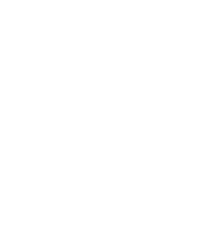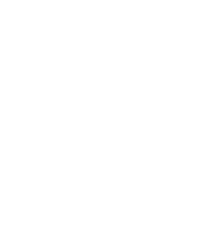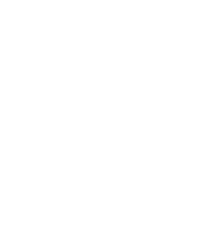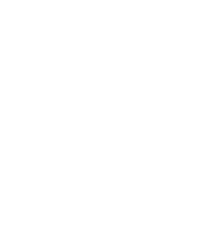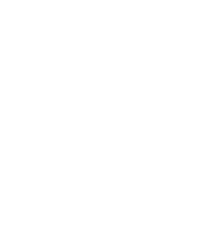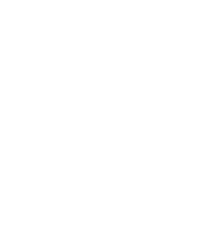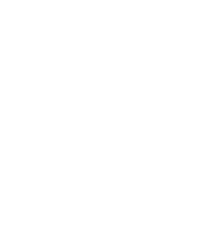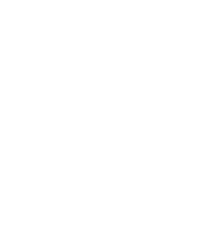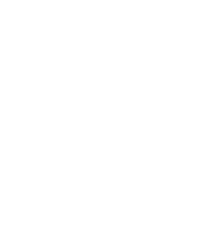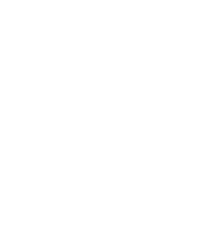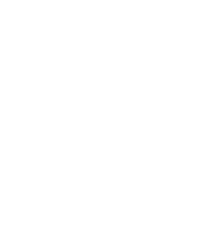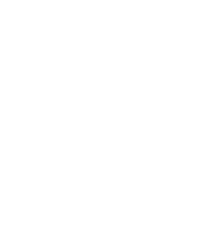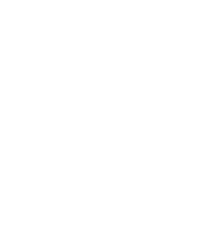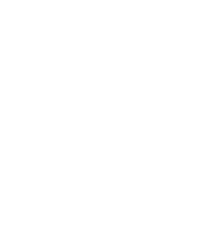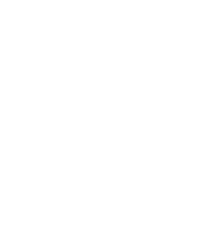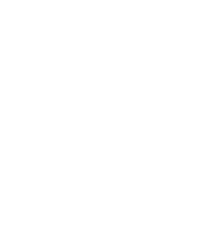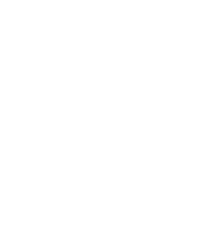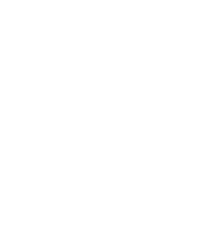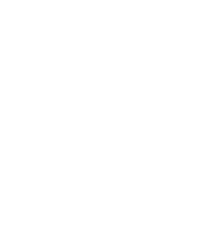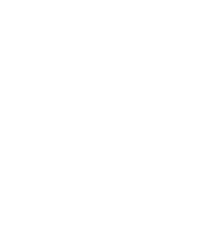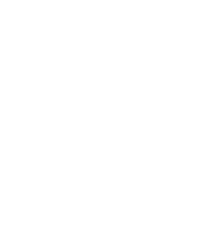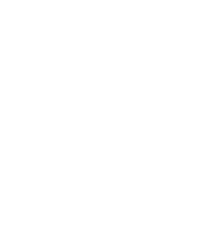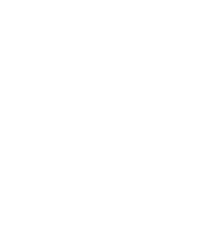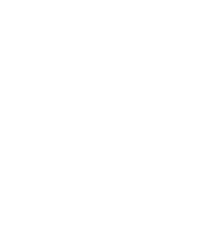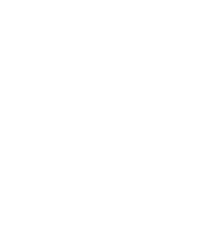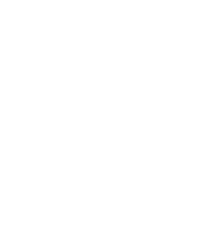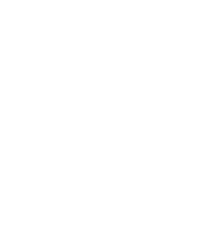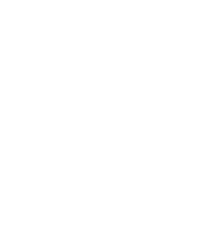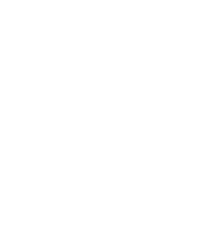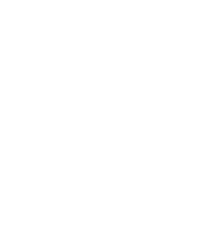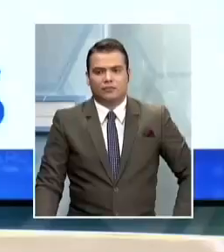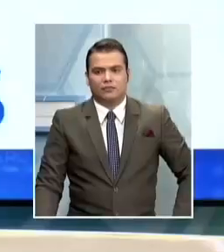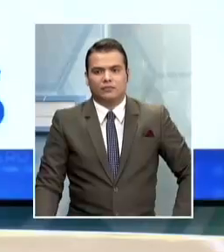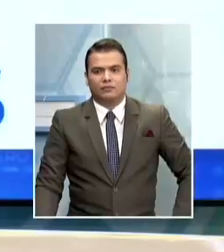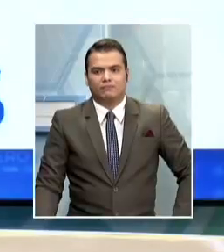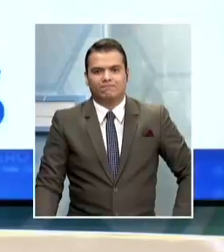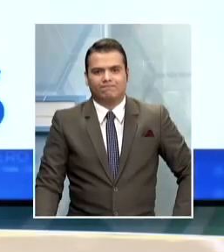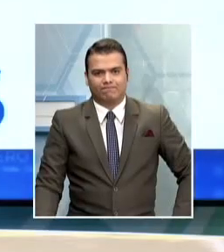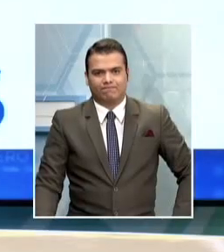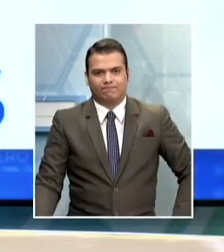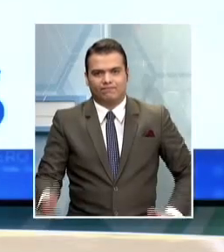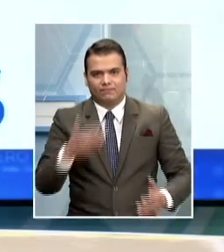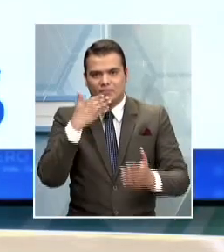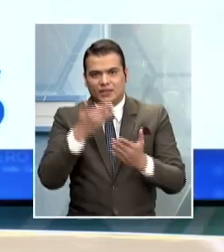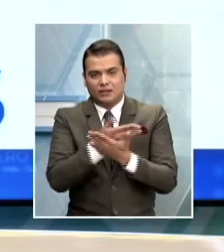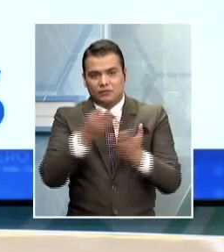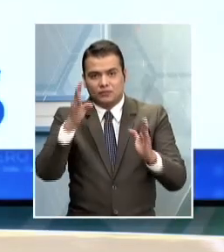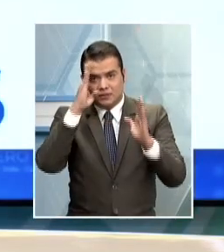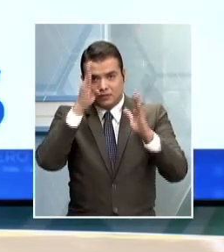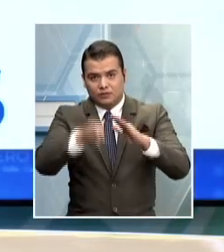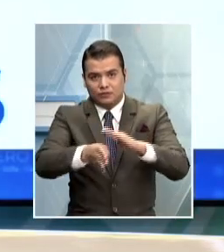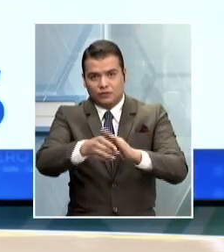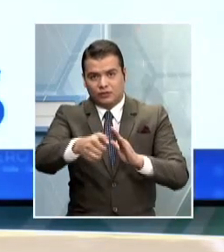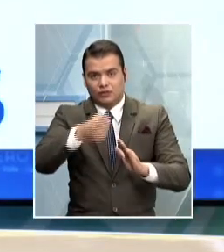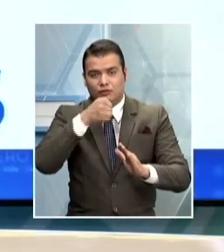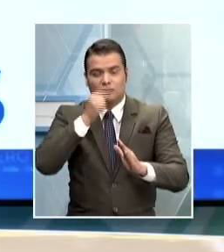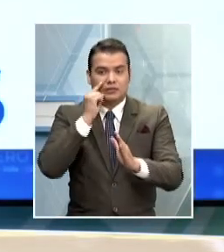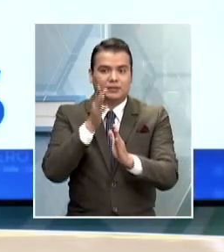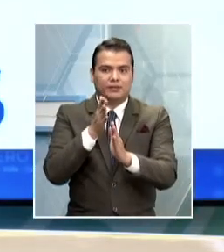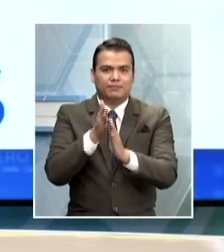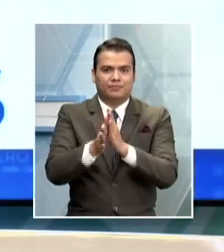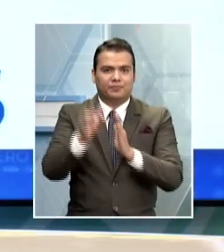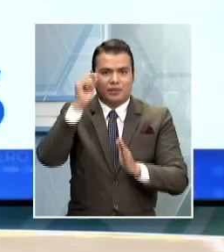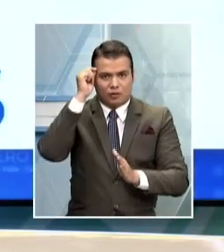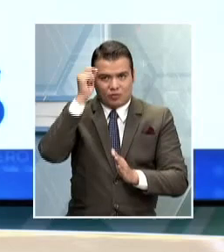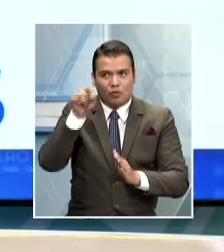100% virtual. 380-8910. ¡Formarte! Gracias por seguir en 90 minutos. Dolor